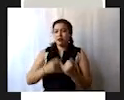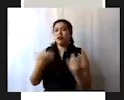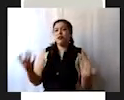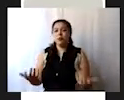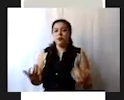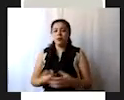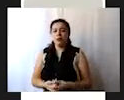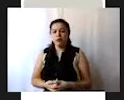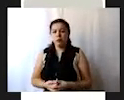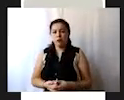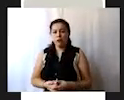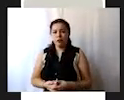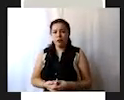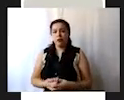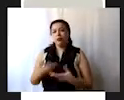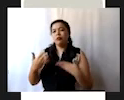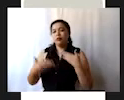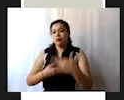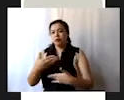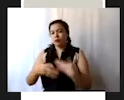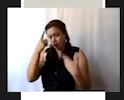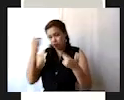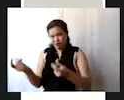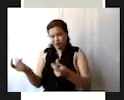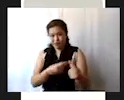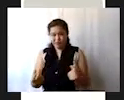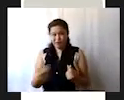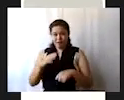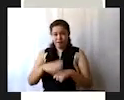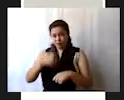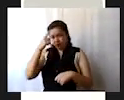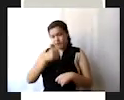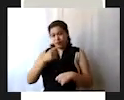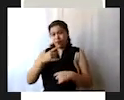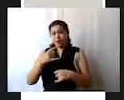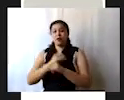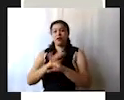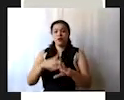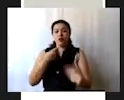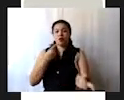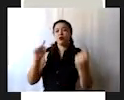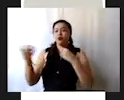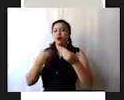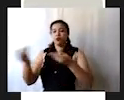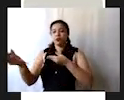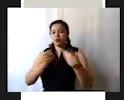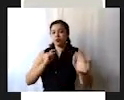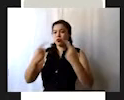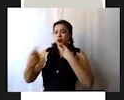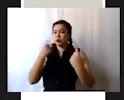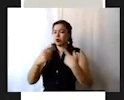cómo estamos pues en un proceso de gran aceleración en temas de flujos de información, flujos de bienes, flujos de